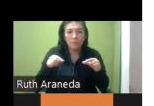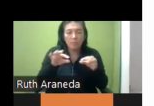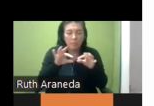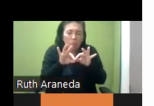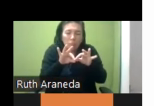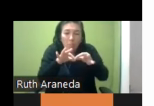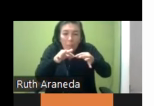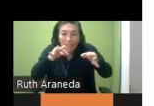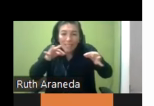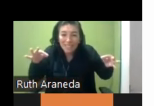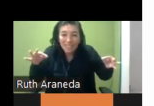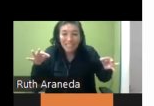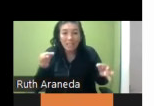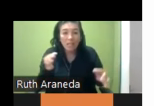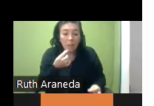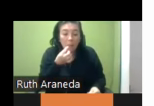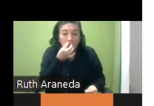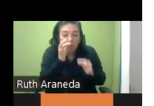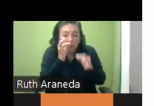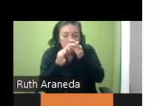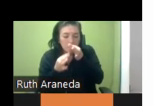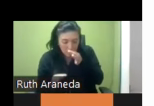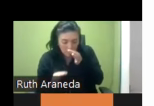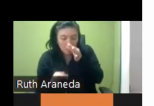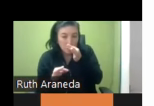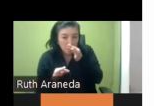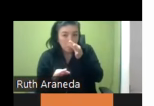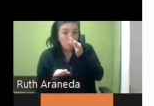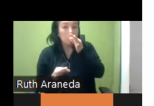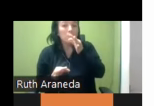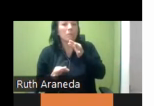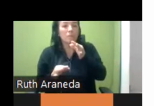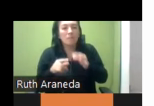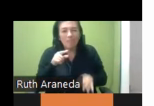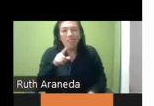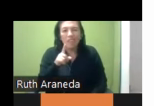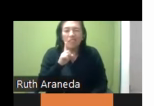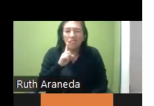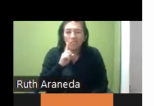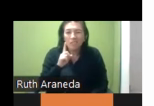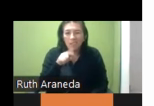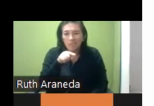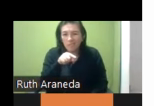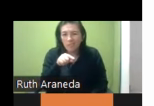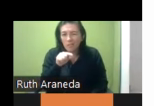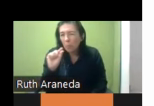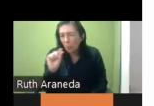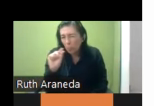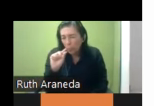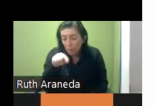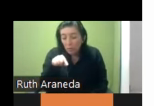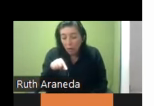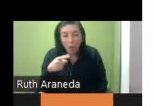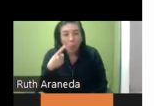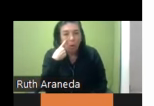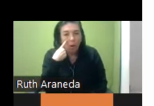pilón o tubo de inhalación que contenían residuos, mínimos residuos,